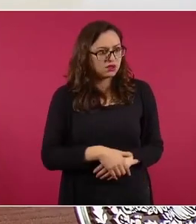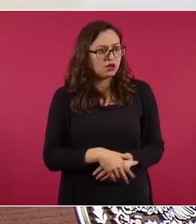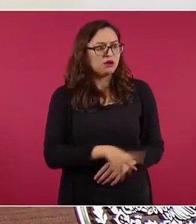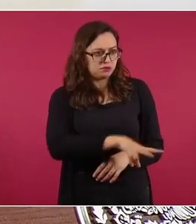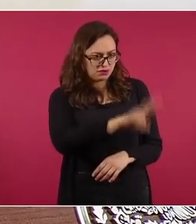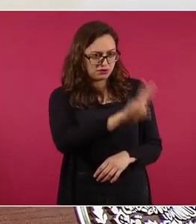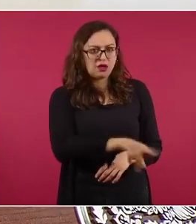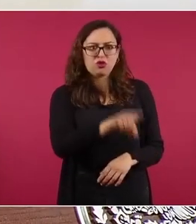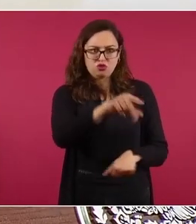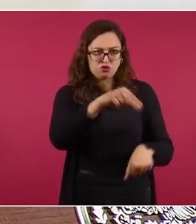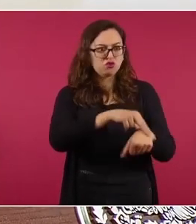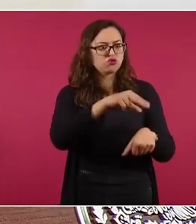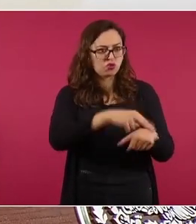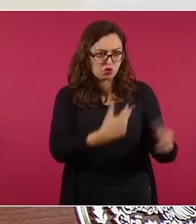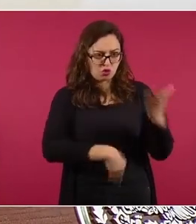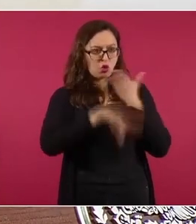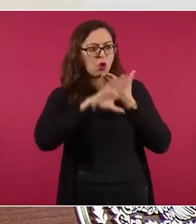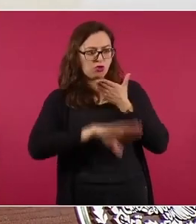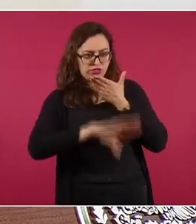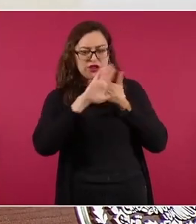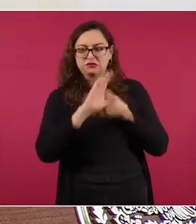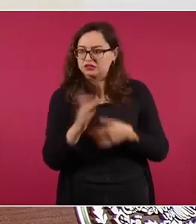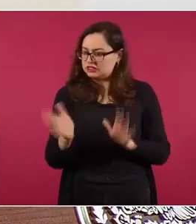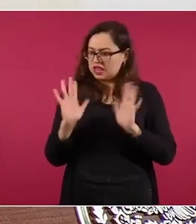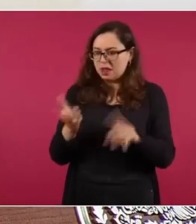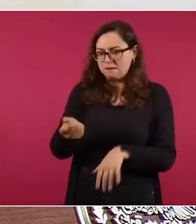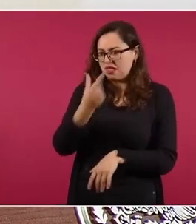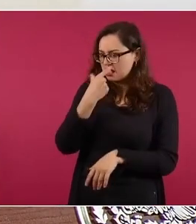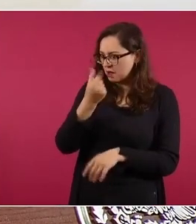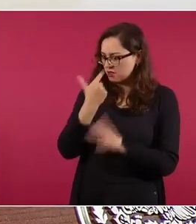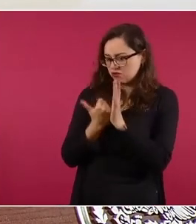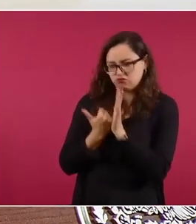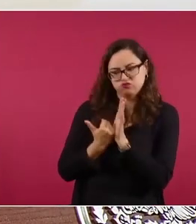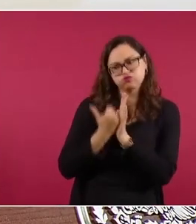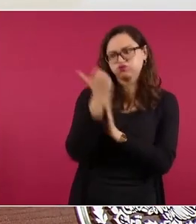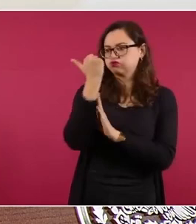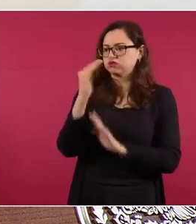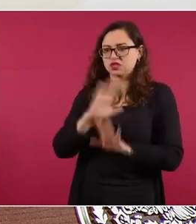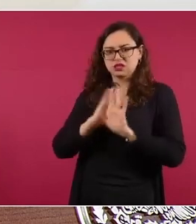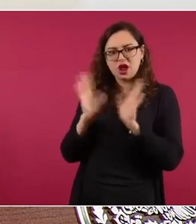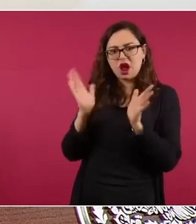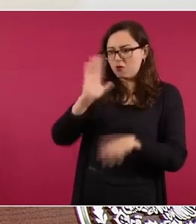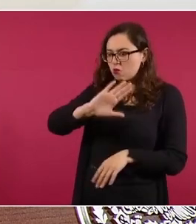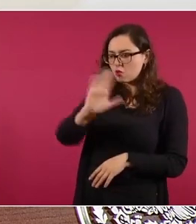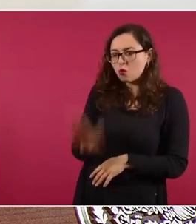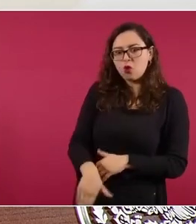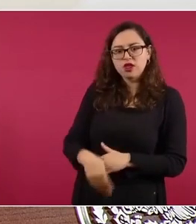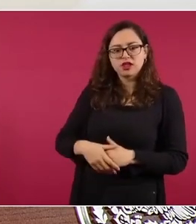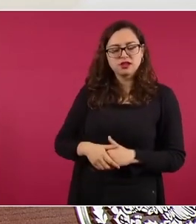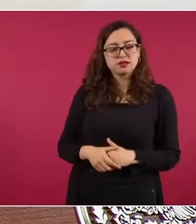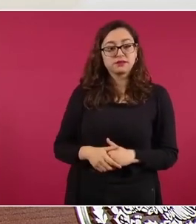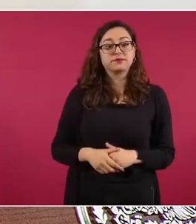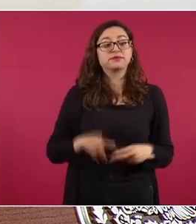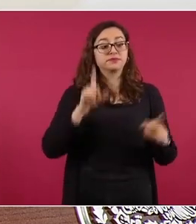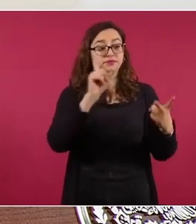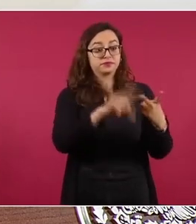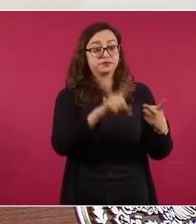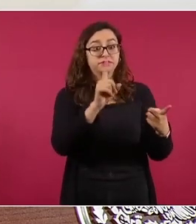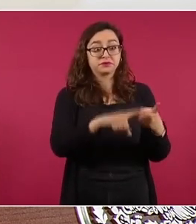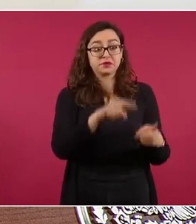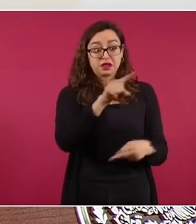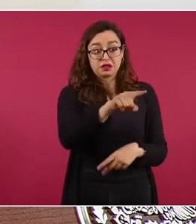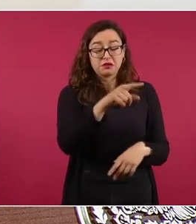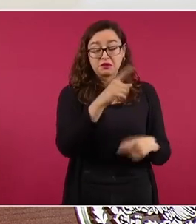escuchando. Y además, un representante de una asociación